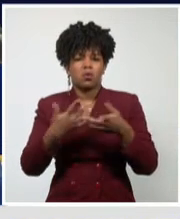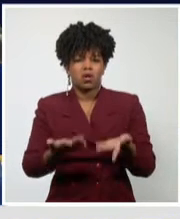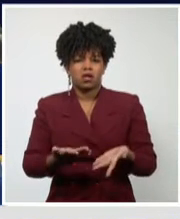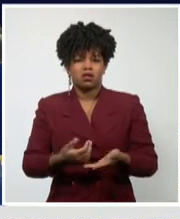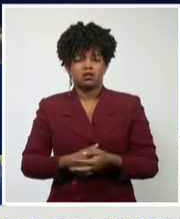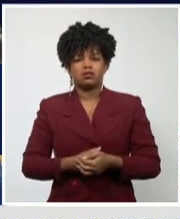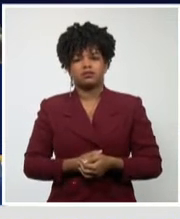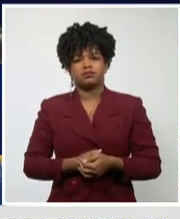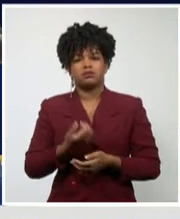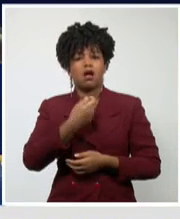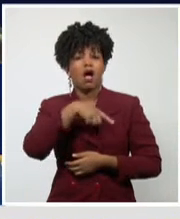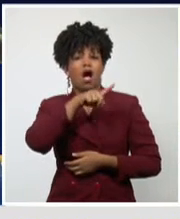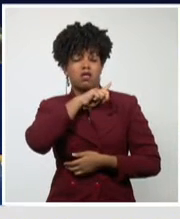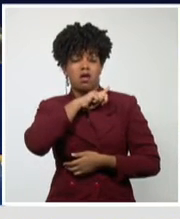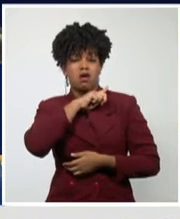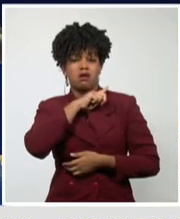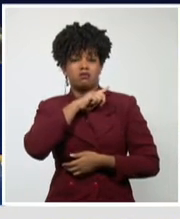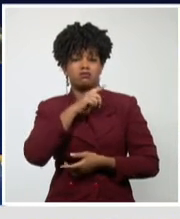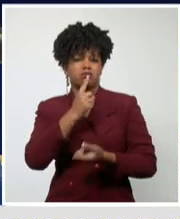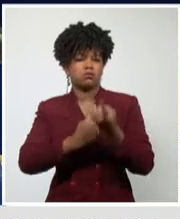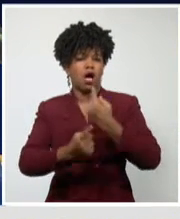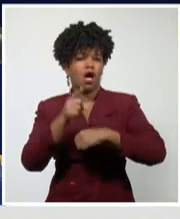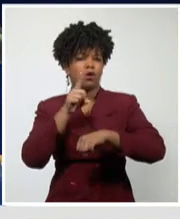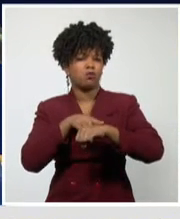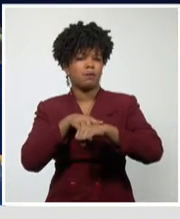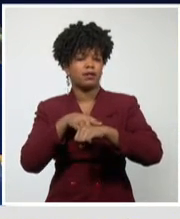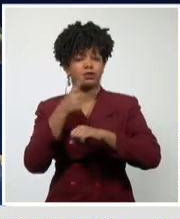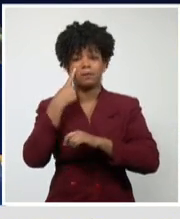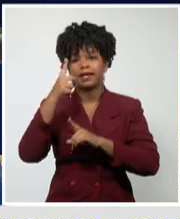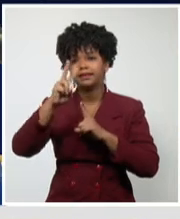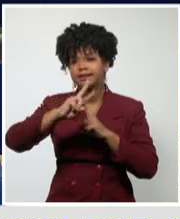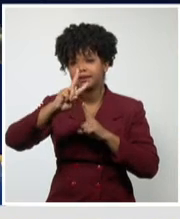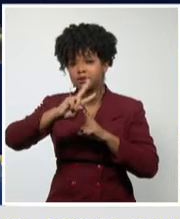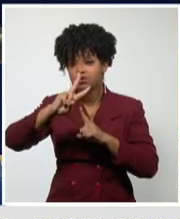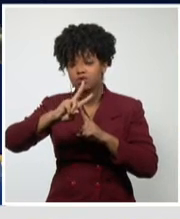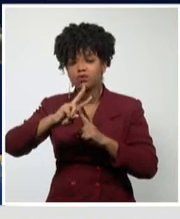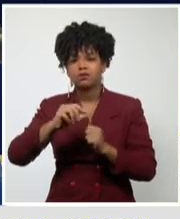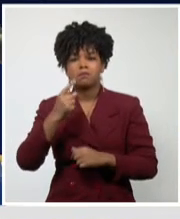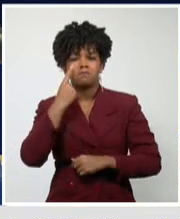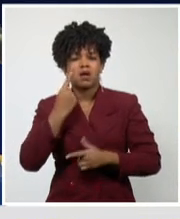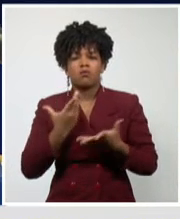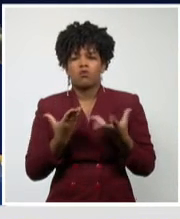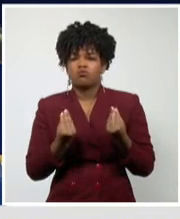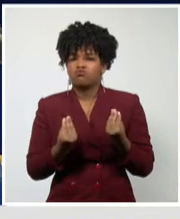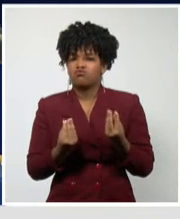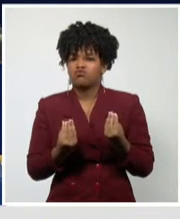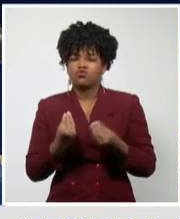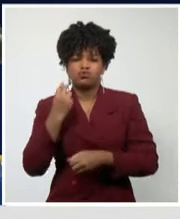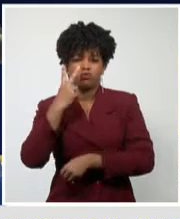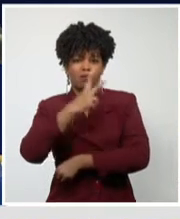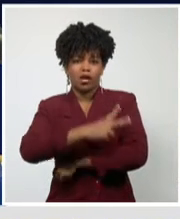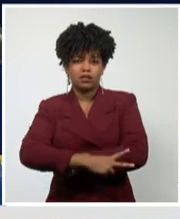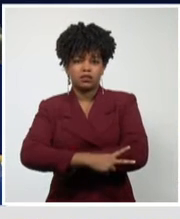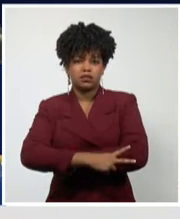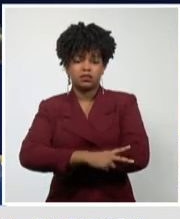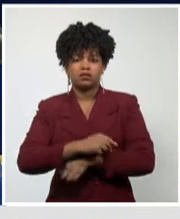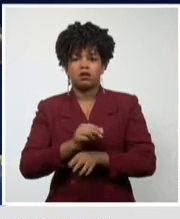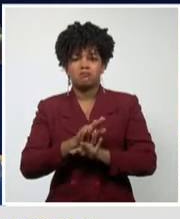ayer en algún momento que veíamos la televisión, vemos como muchos países ya han